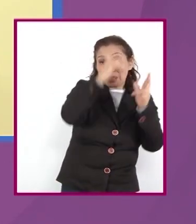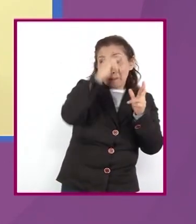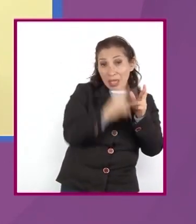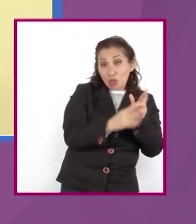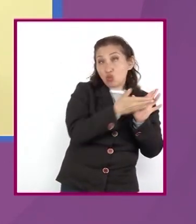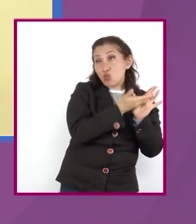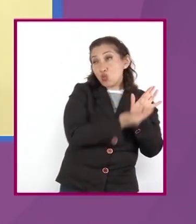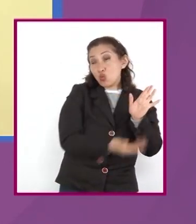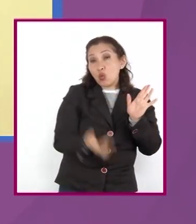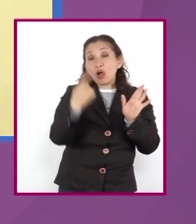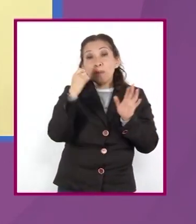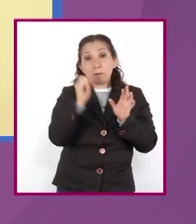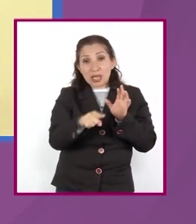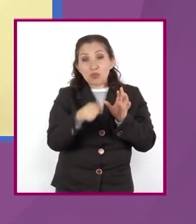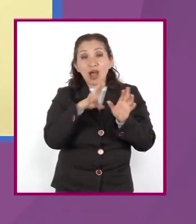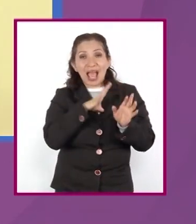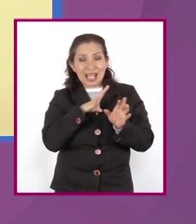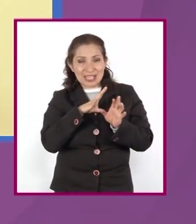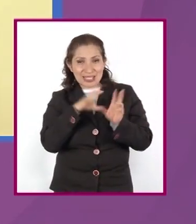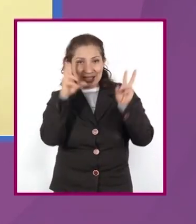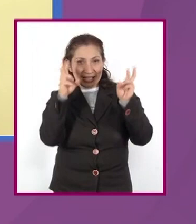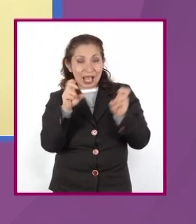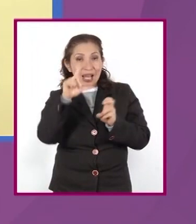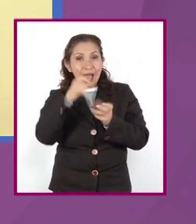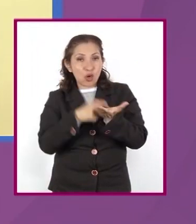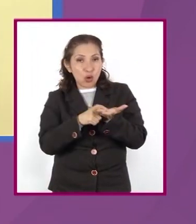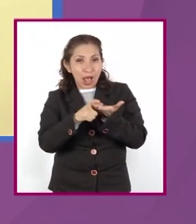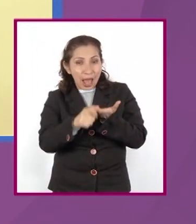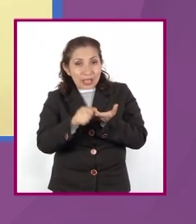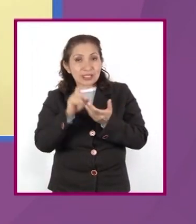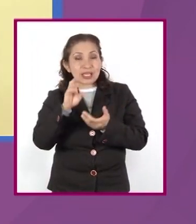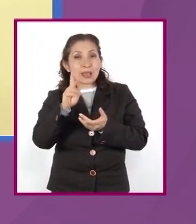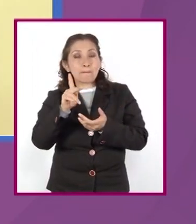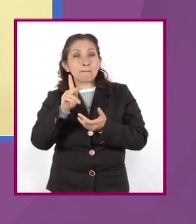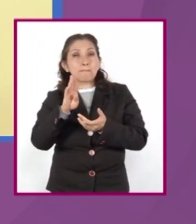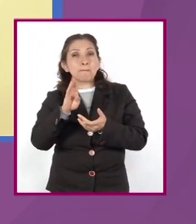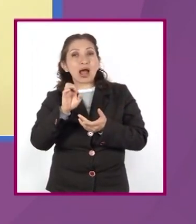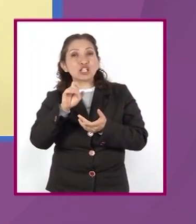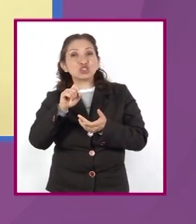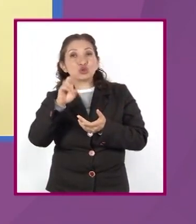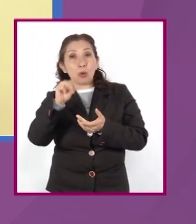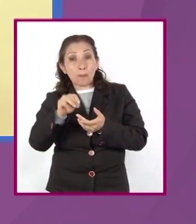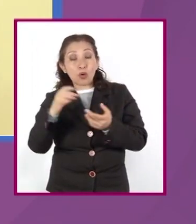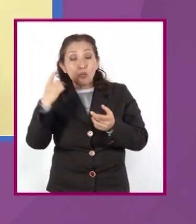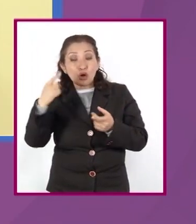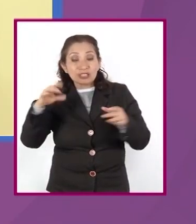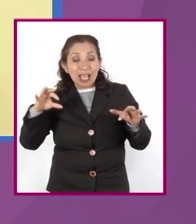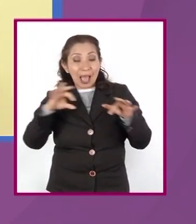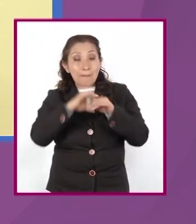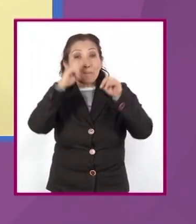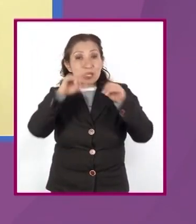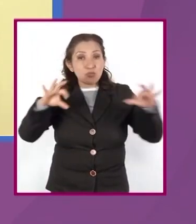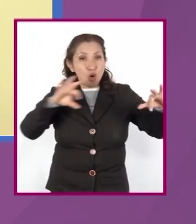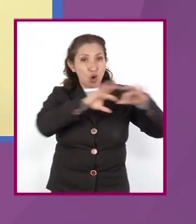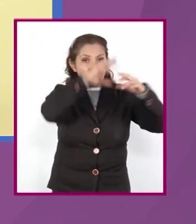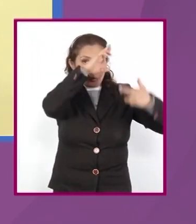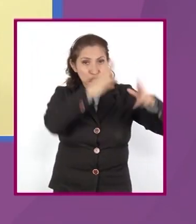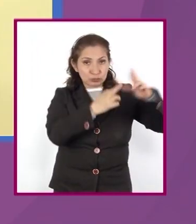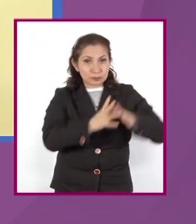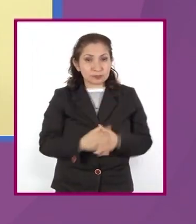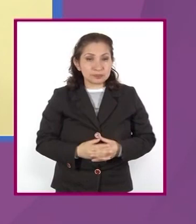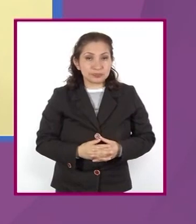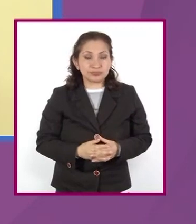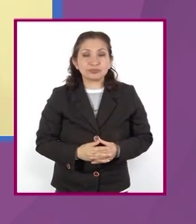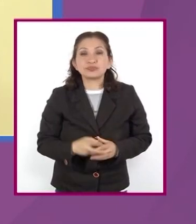Mexicana. Dentro de este se encuentra la cucaracha y el barzón, música unida a dicho movimiento.